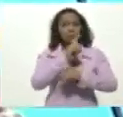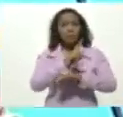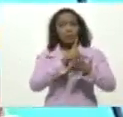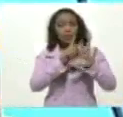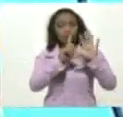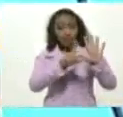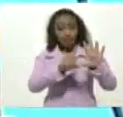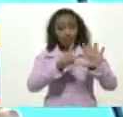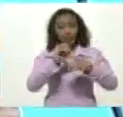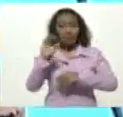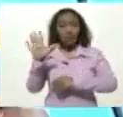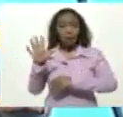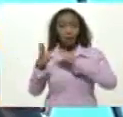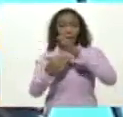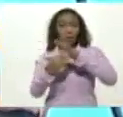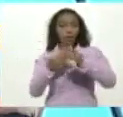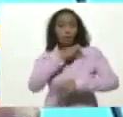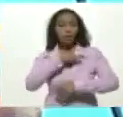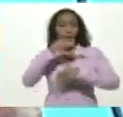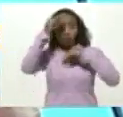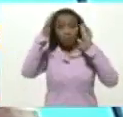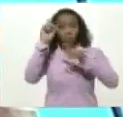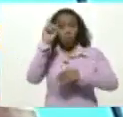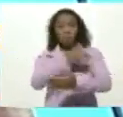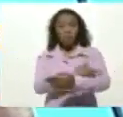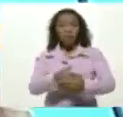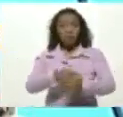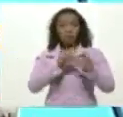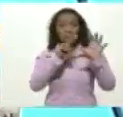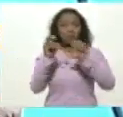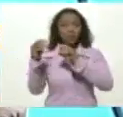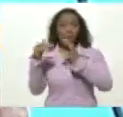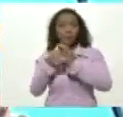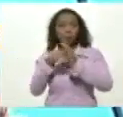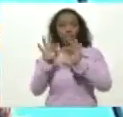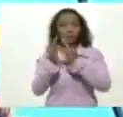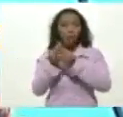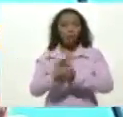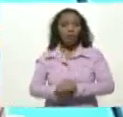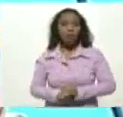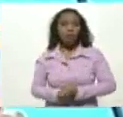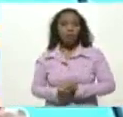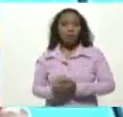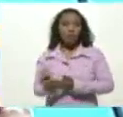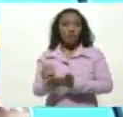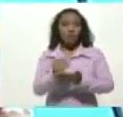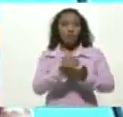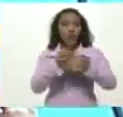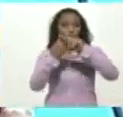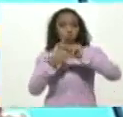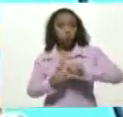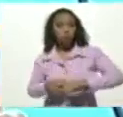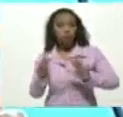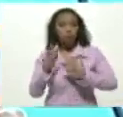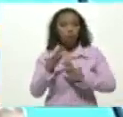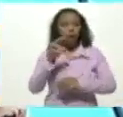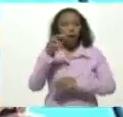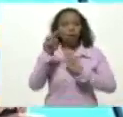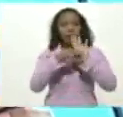1.605 bases de misiones que atiende 1.700.000 familias, agrupa a nivel